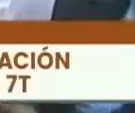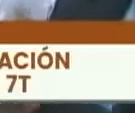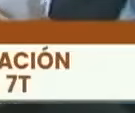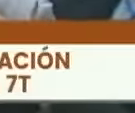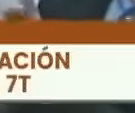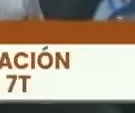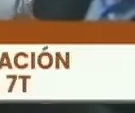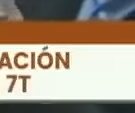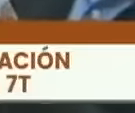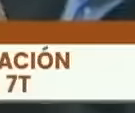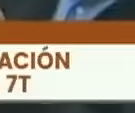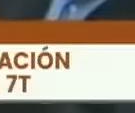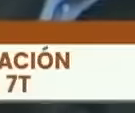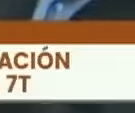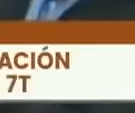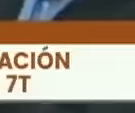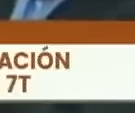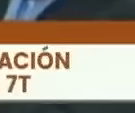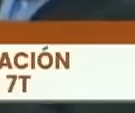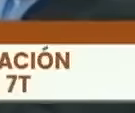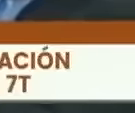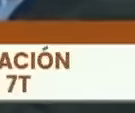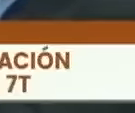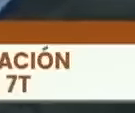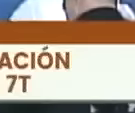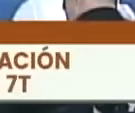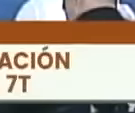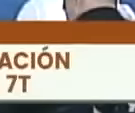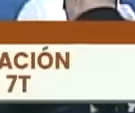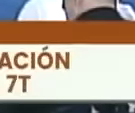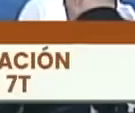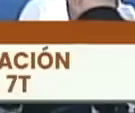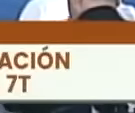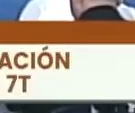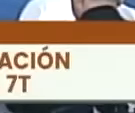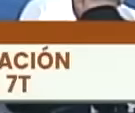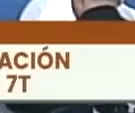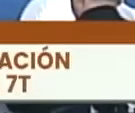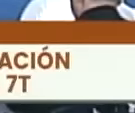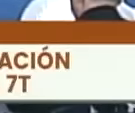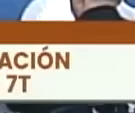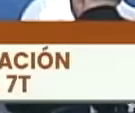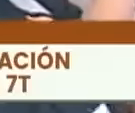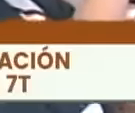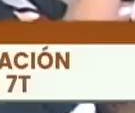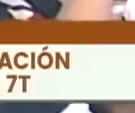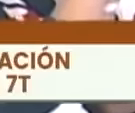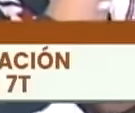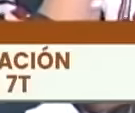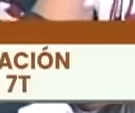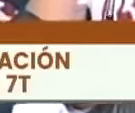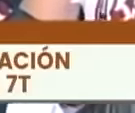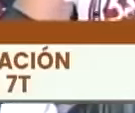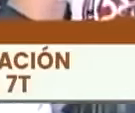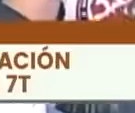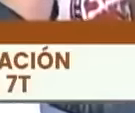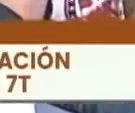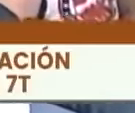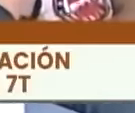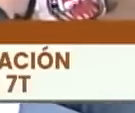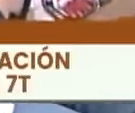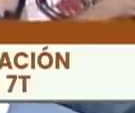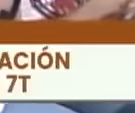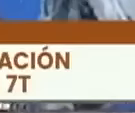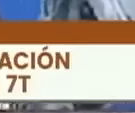miedo porque nos acompaña el pueblo, nos acompaña la verdad y nos acompaña el